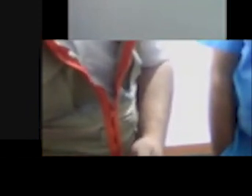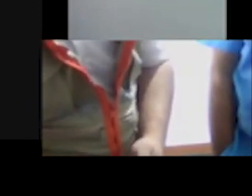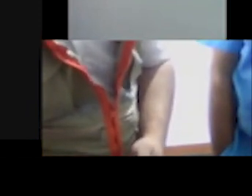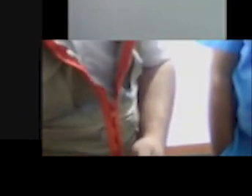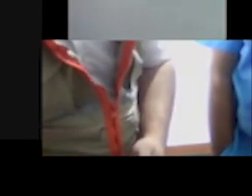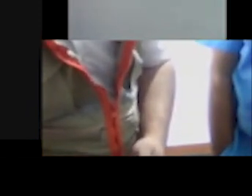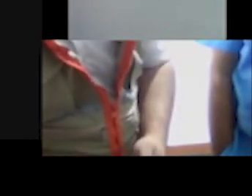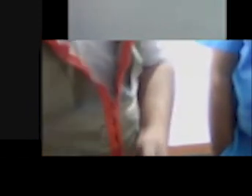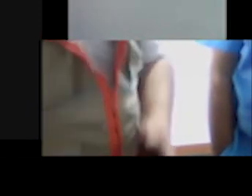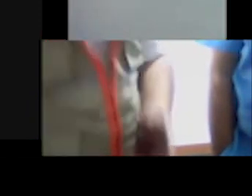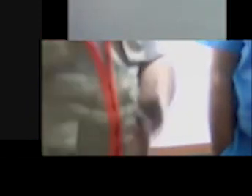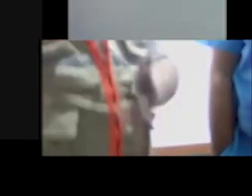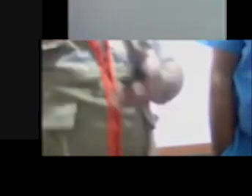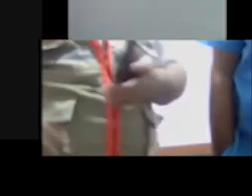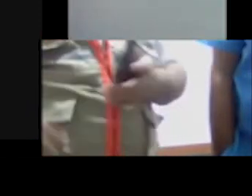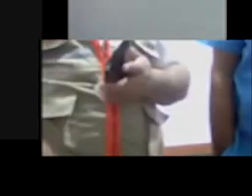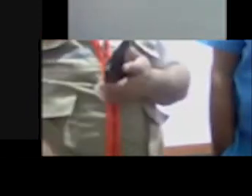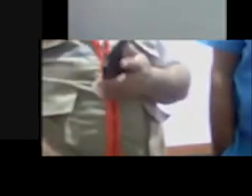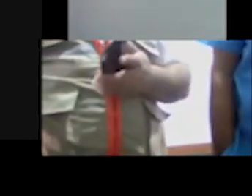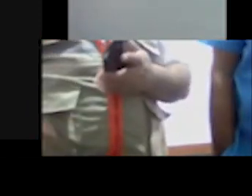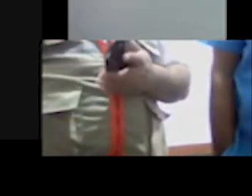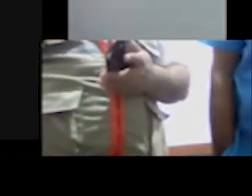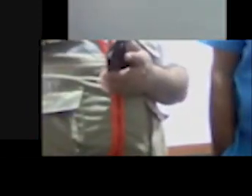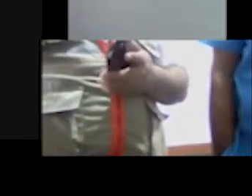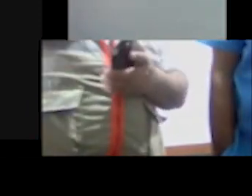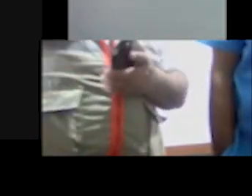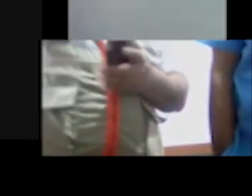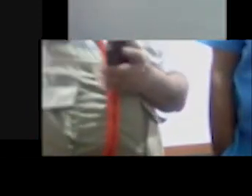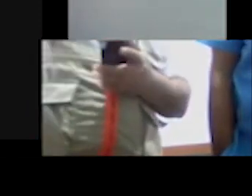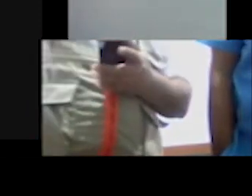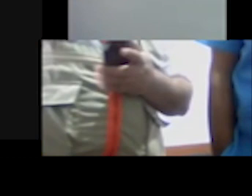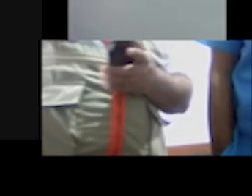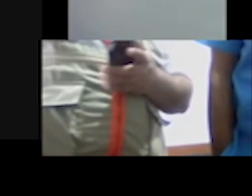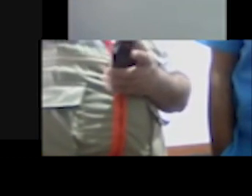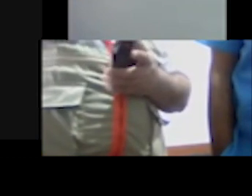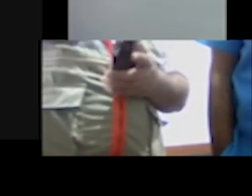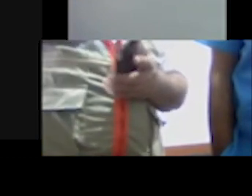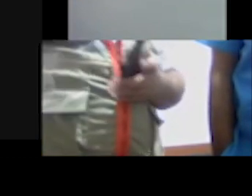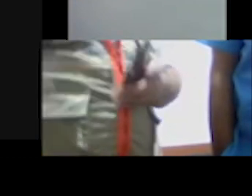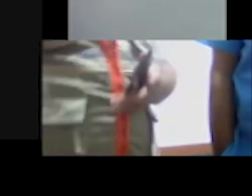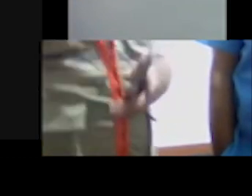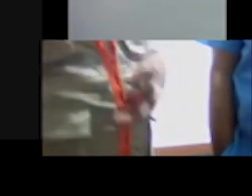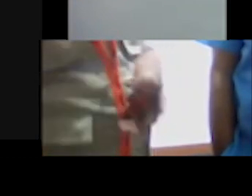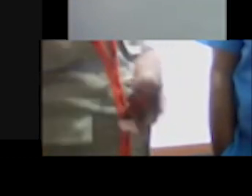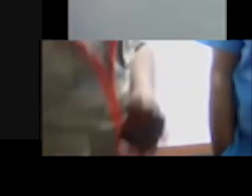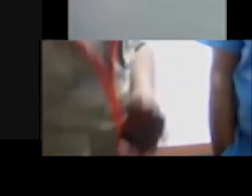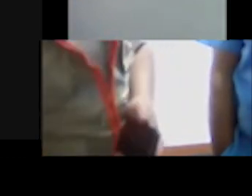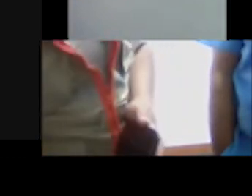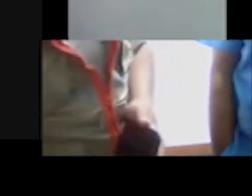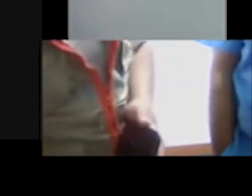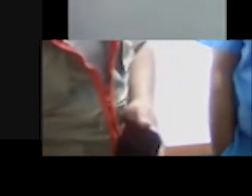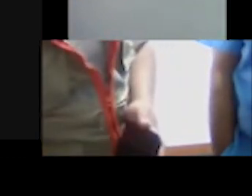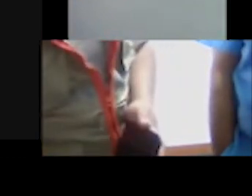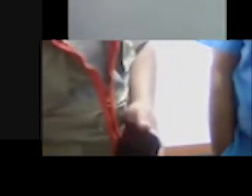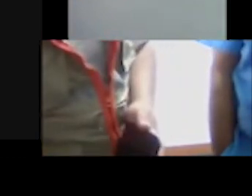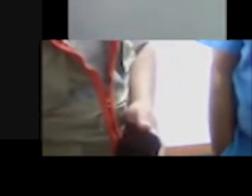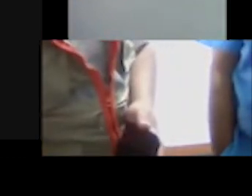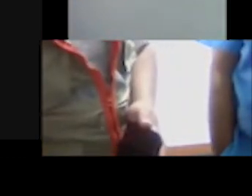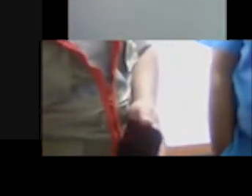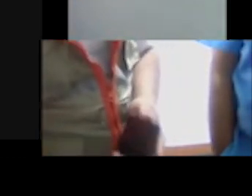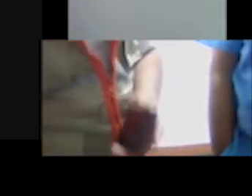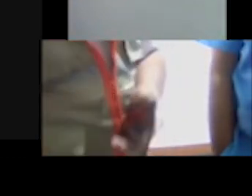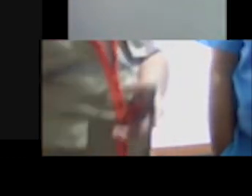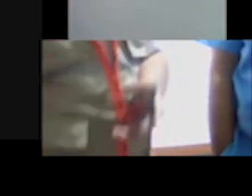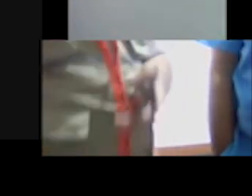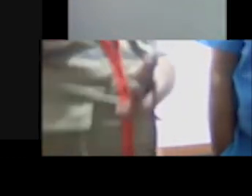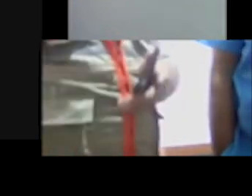Cuando no hay desencadenantes claros, no hay pródromos, hay traumatismos importantes, generalmente